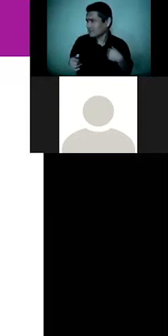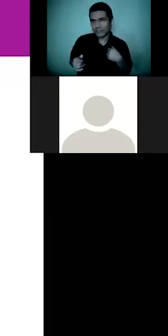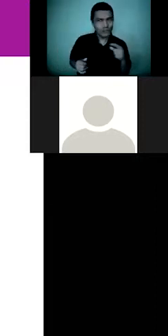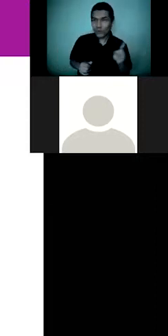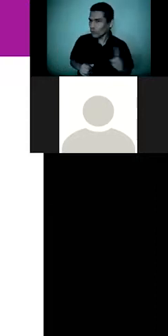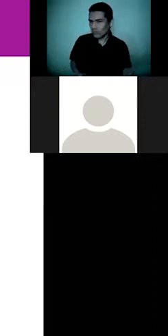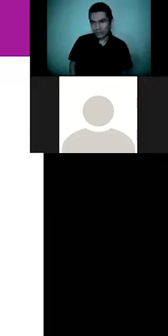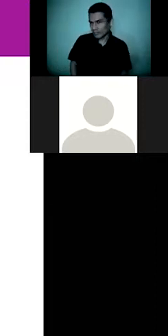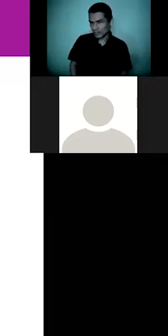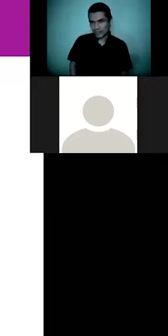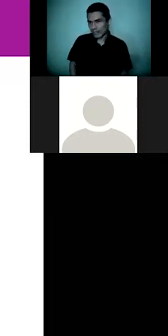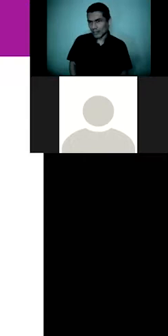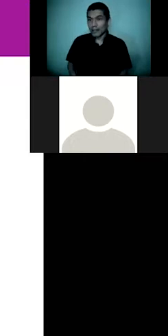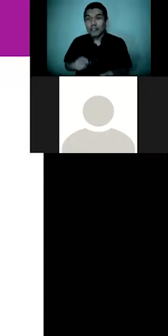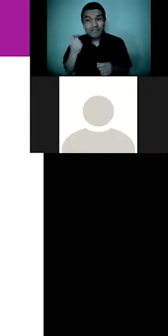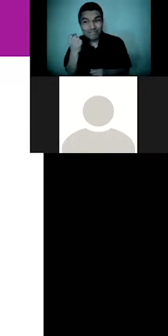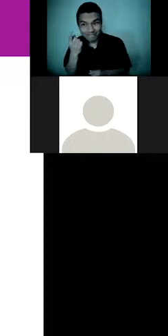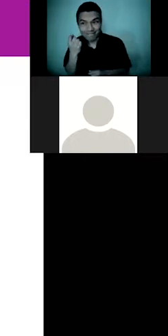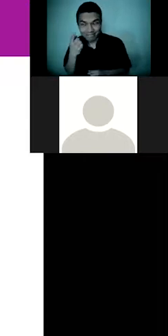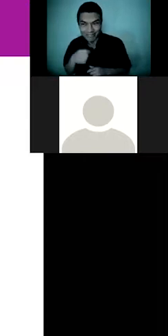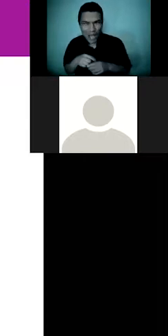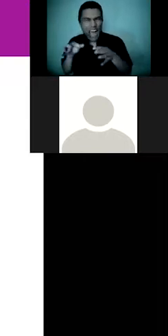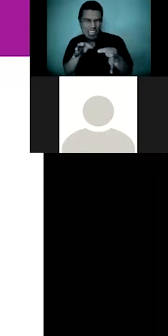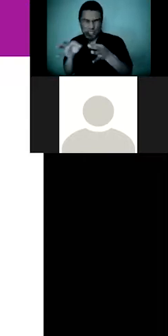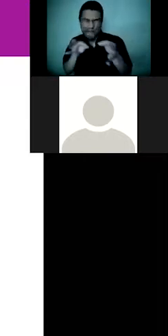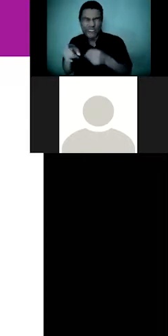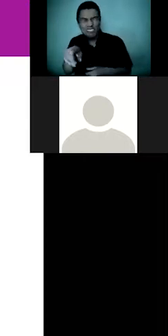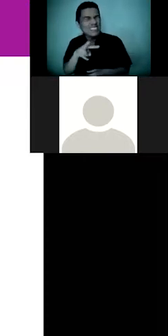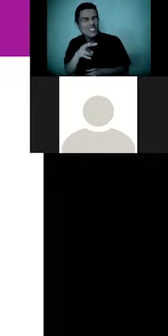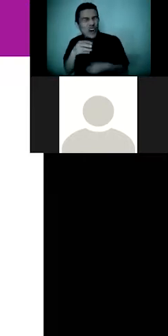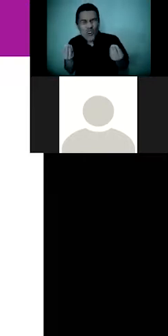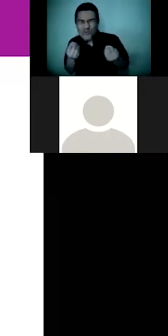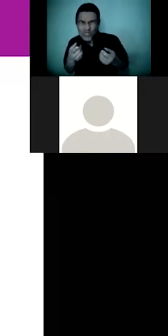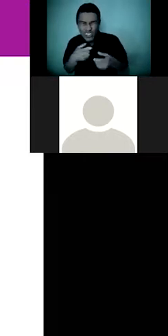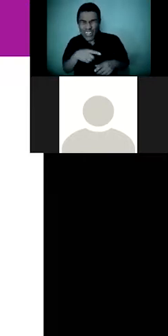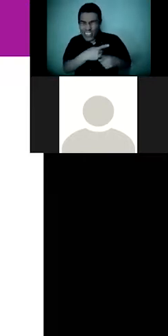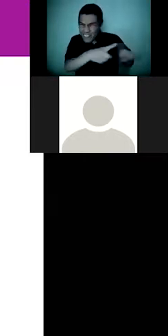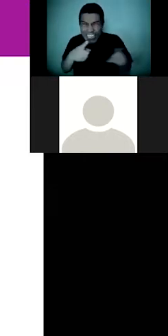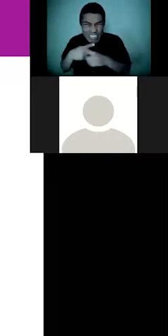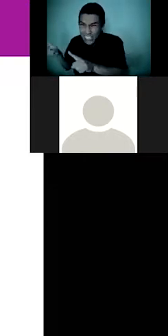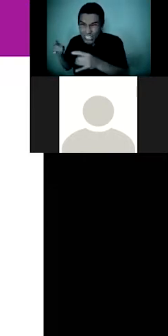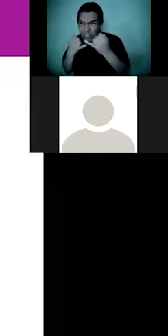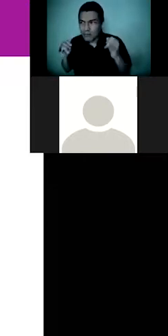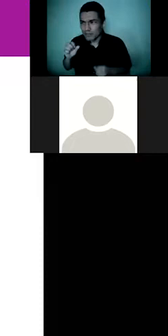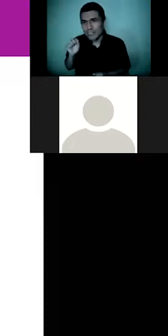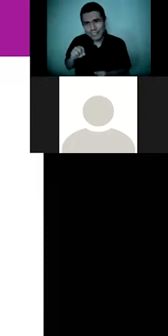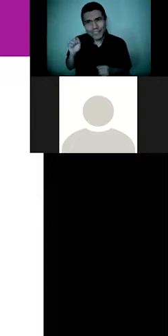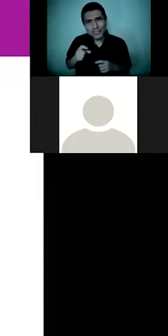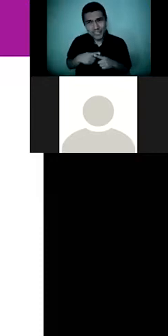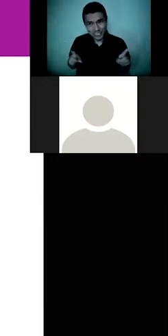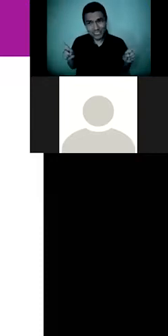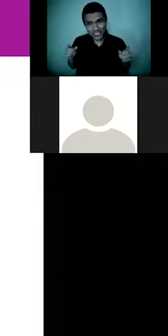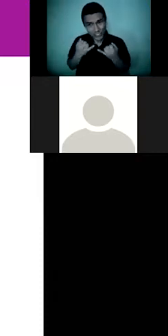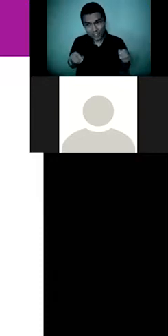oral, castellano, es tu idioma, el mío no es, ¿ok? ¿Entienden? Vamos a seguir explicando cómo